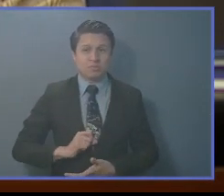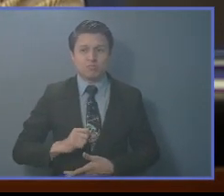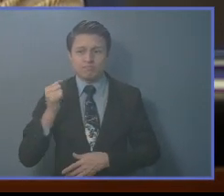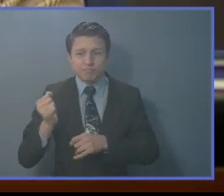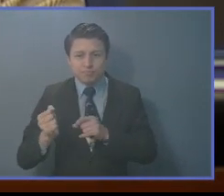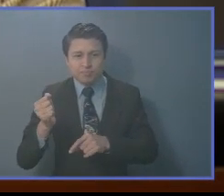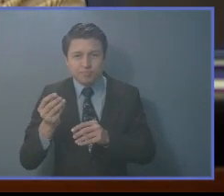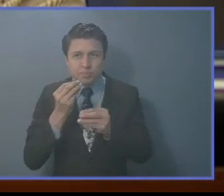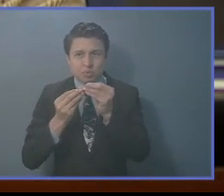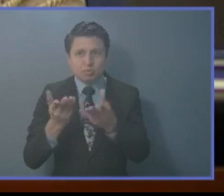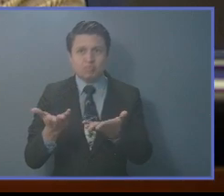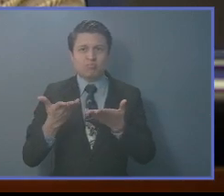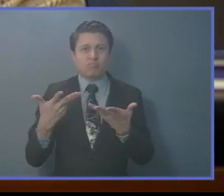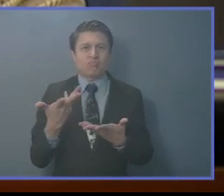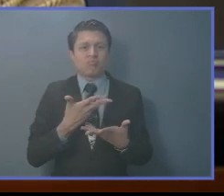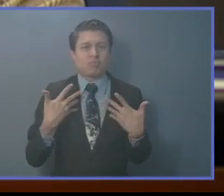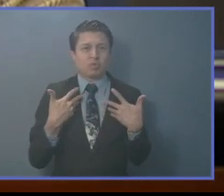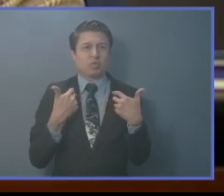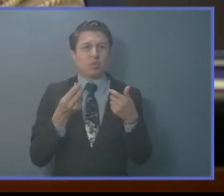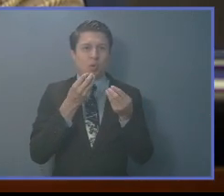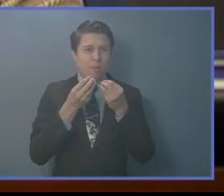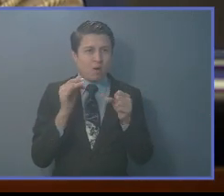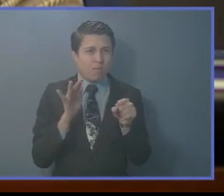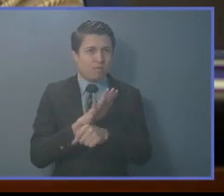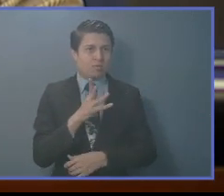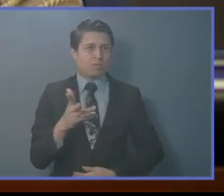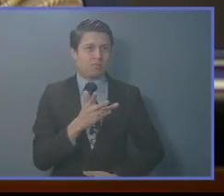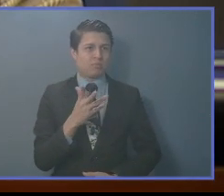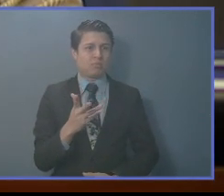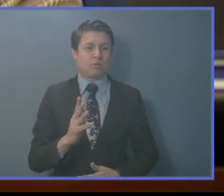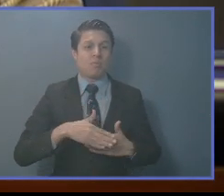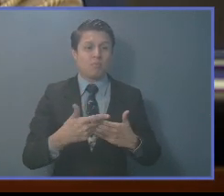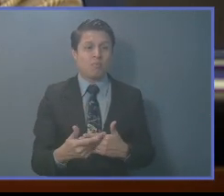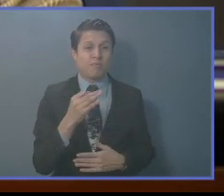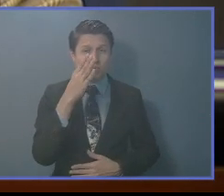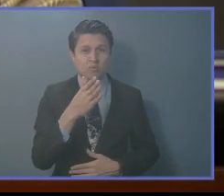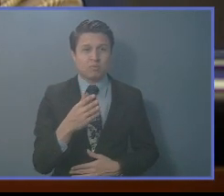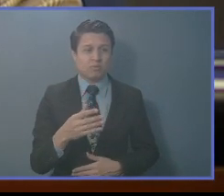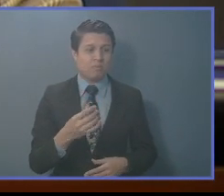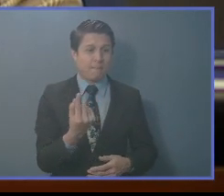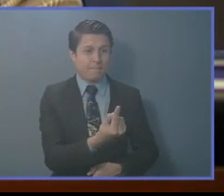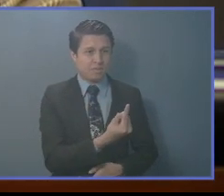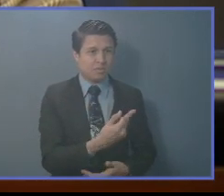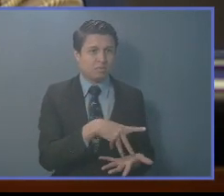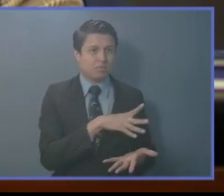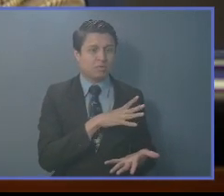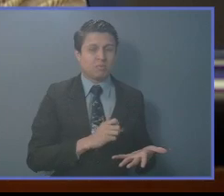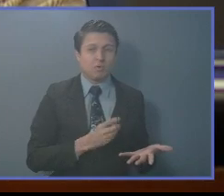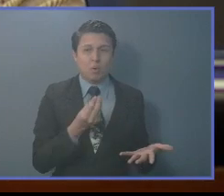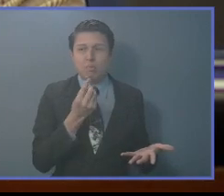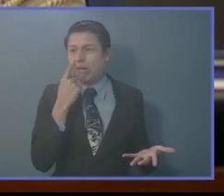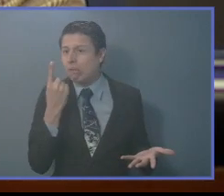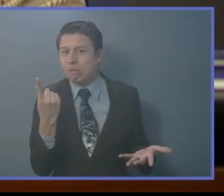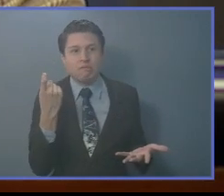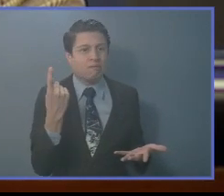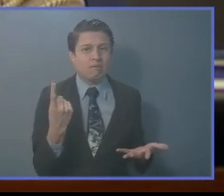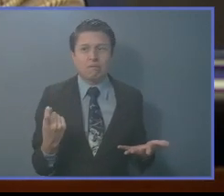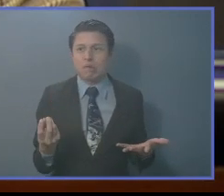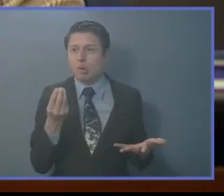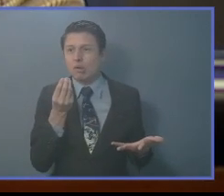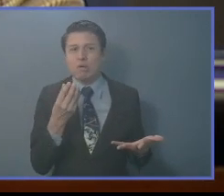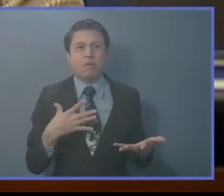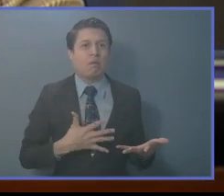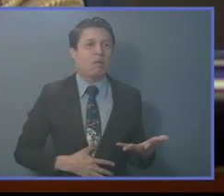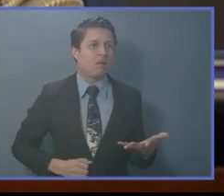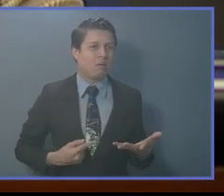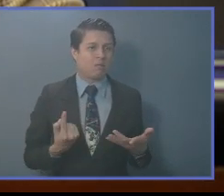con las municipalidades, deberá garantizar el derecho a la seguridad alimentaria a la población durante la pandemia por COVID-19. En consecuencia, deberá adoptar las